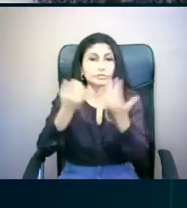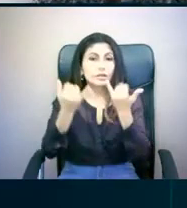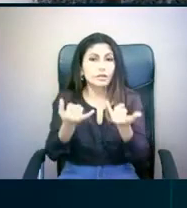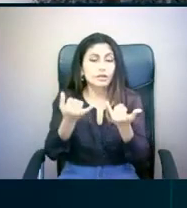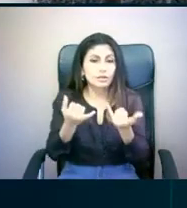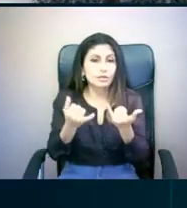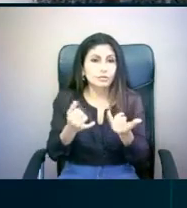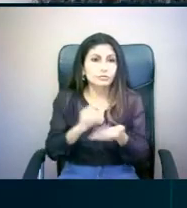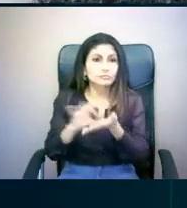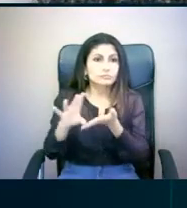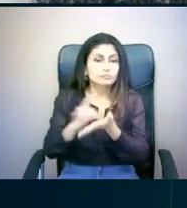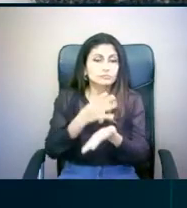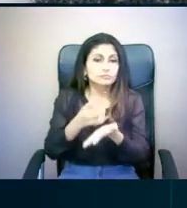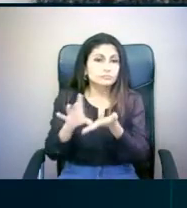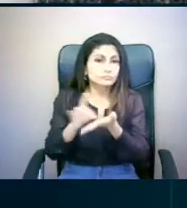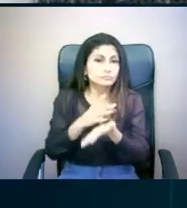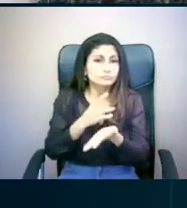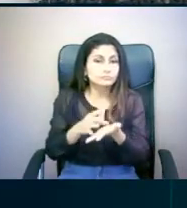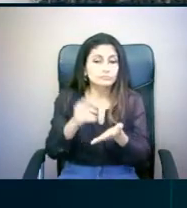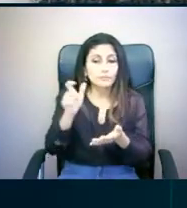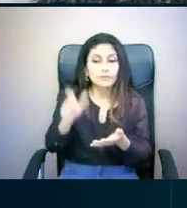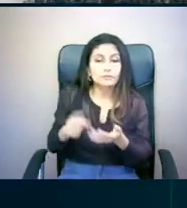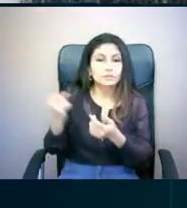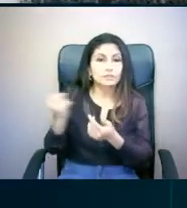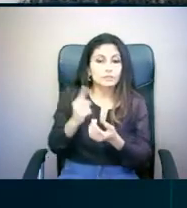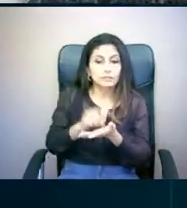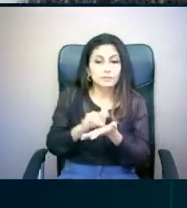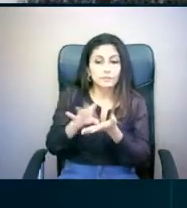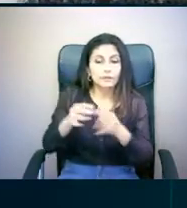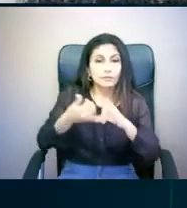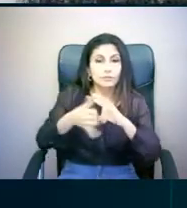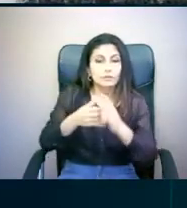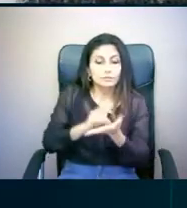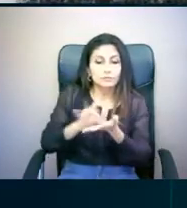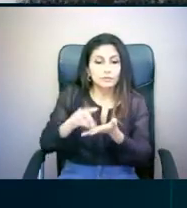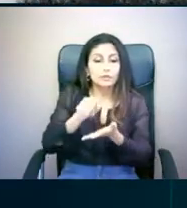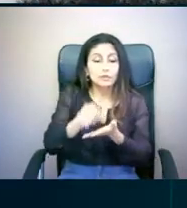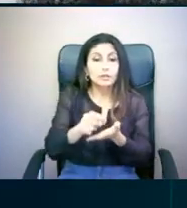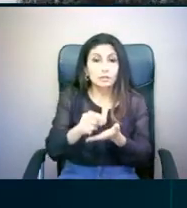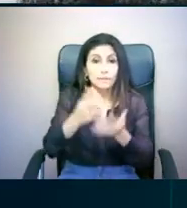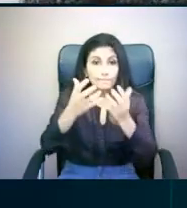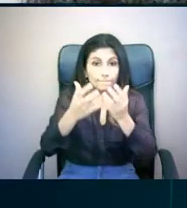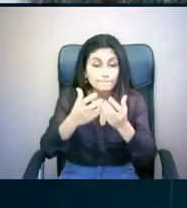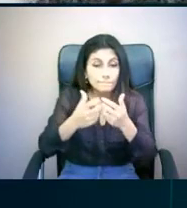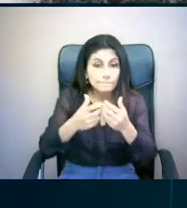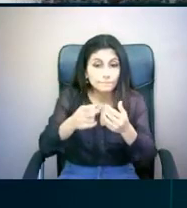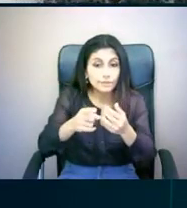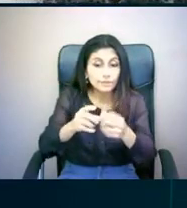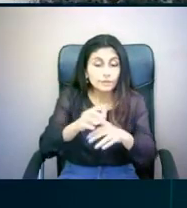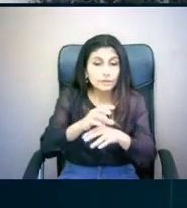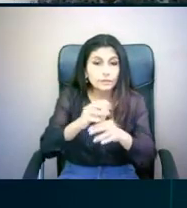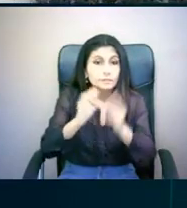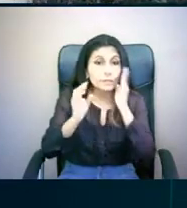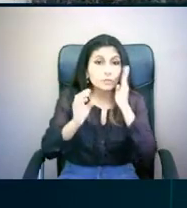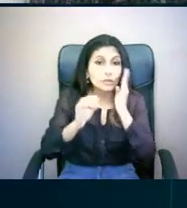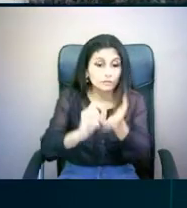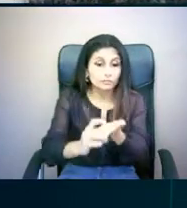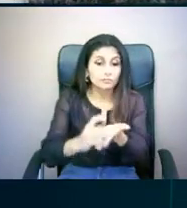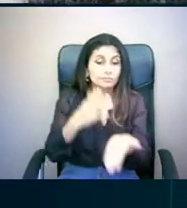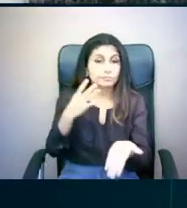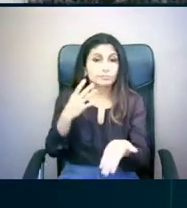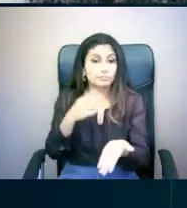muy de moda tener un chatbot. Y es simplemente una aplicación, un algoritmo que sea capaz de tener una conversación fluida con una persona que le pueda dar soluciones a